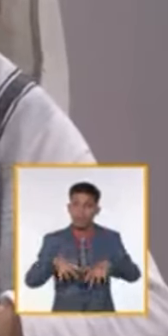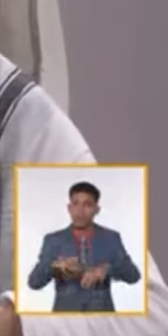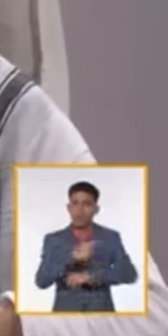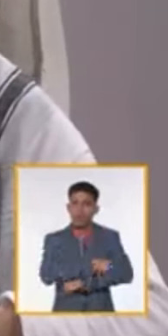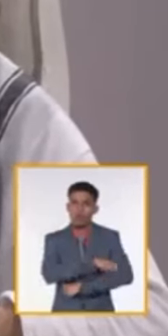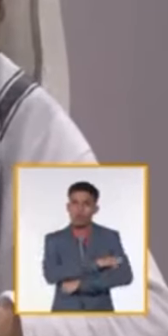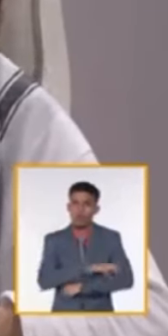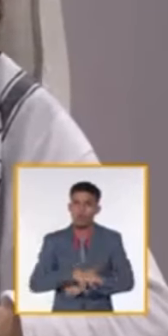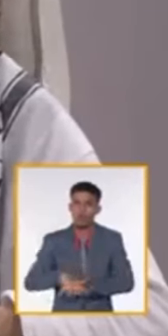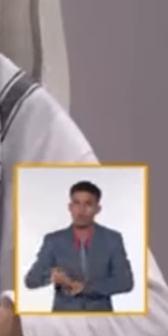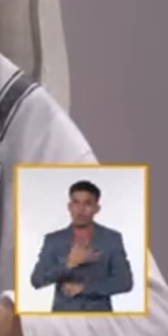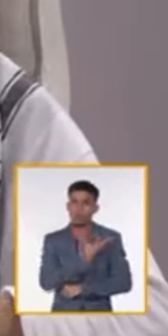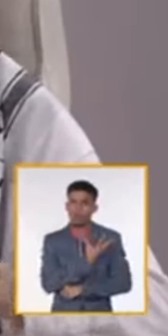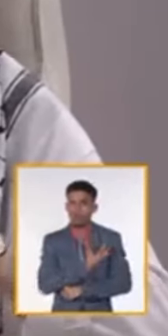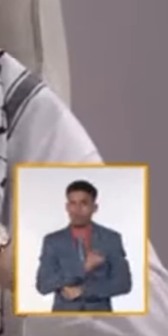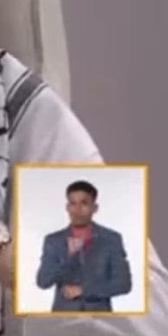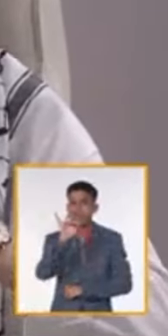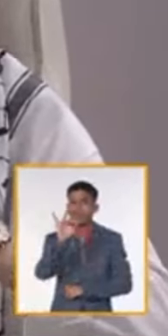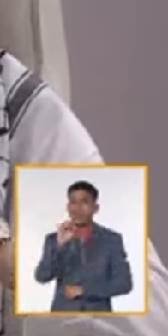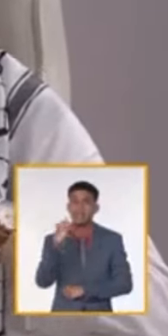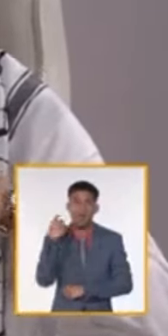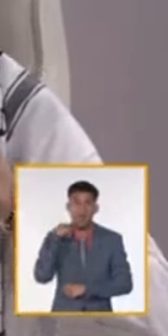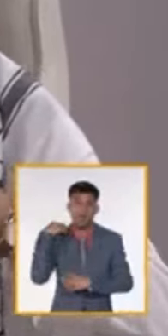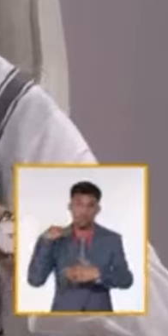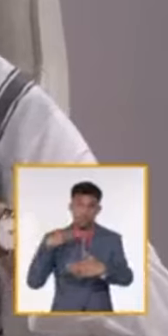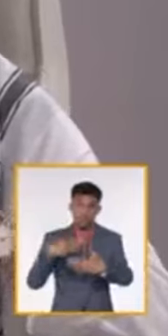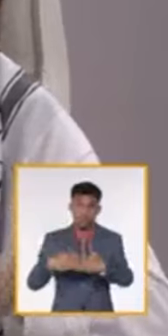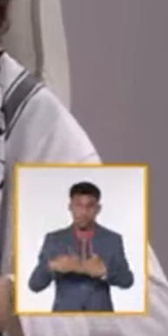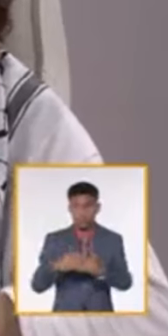más de 70 años. Y